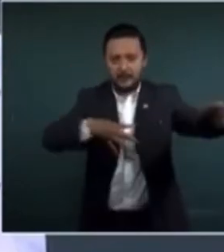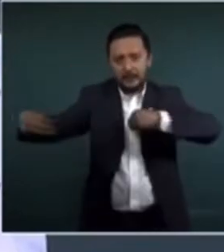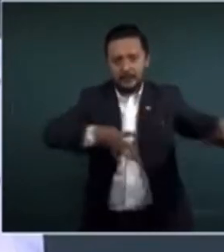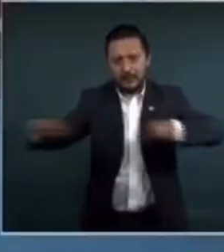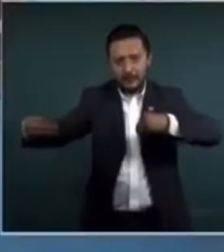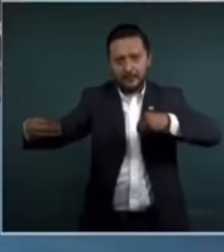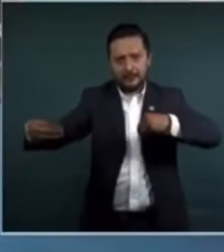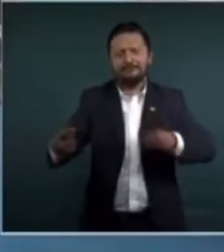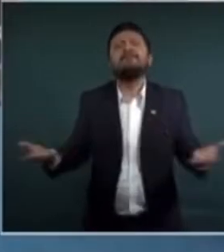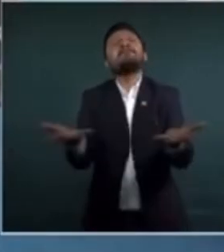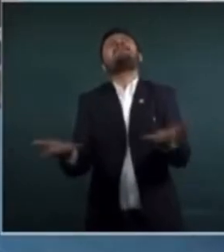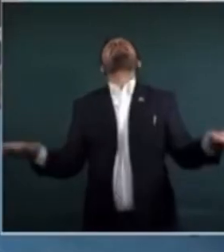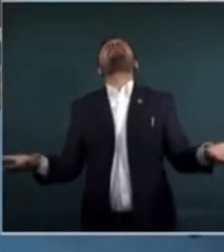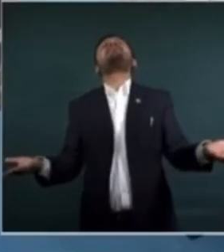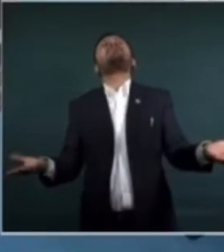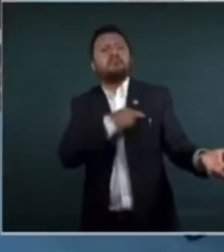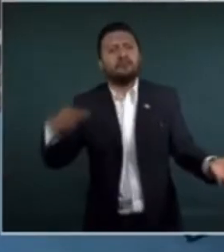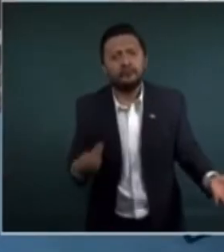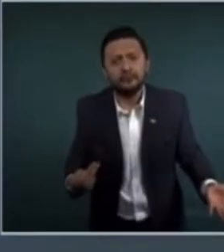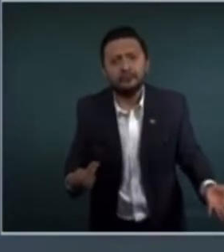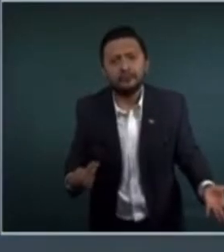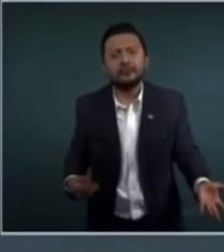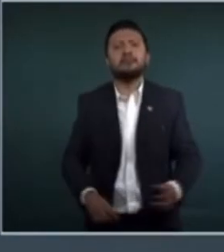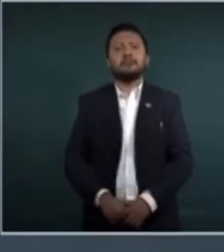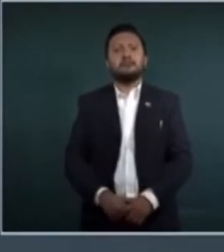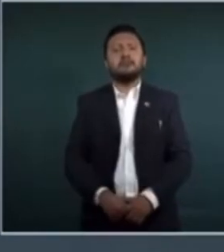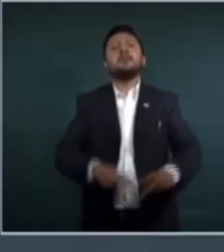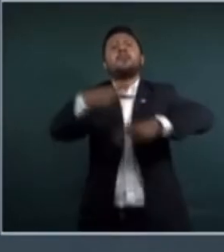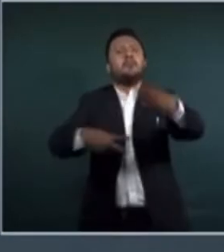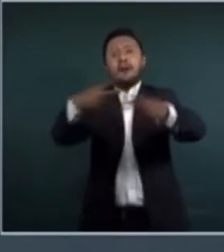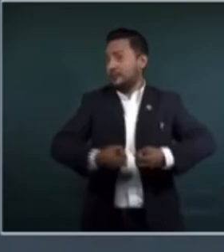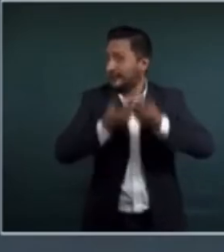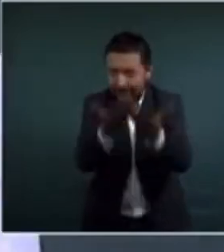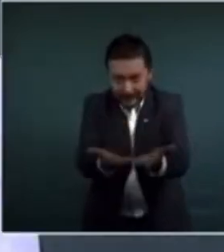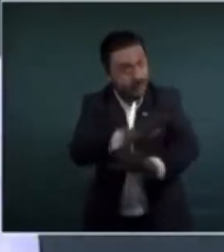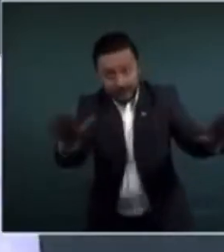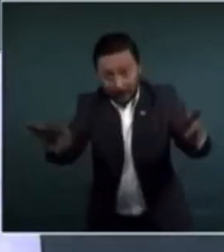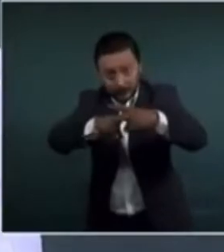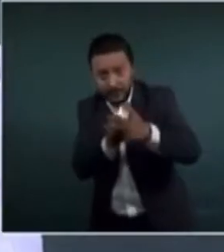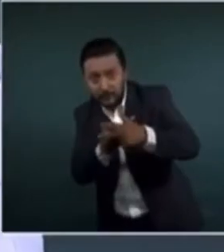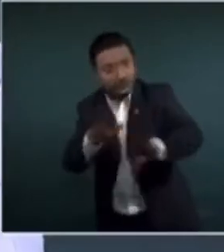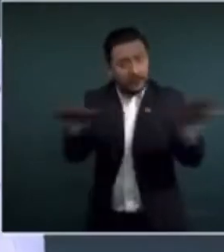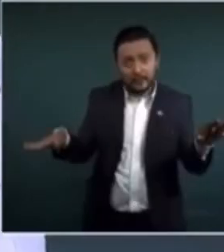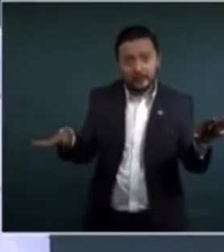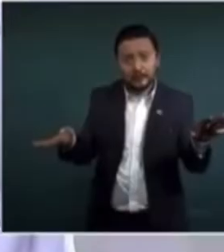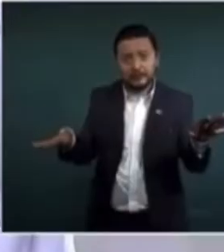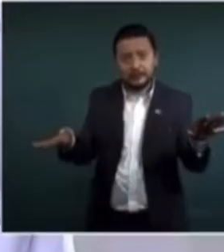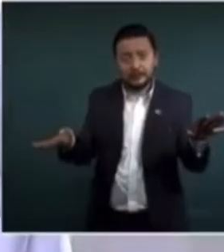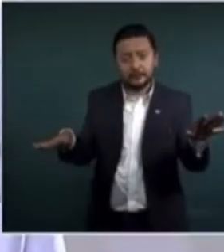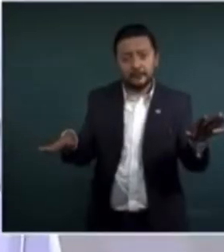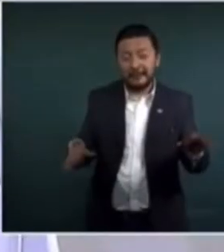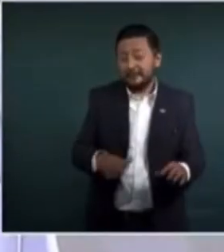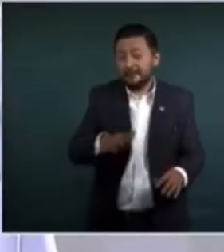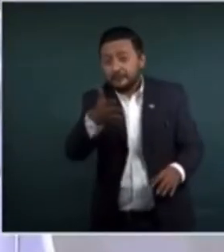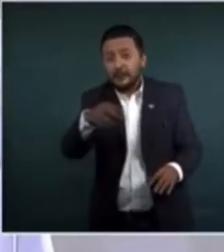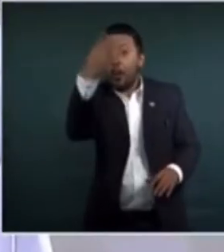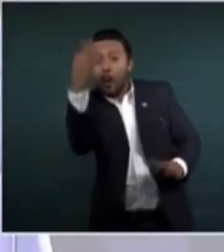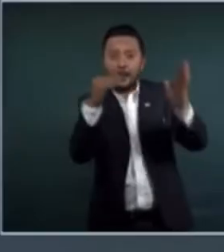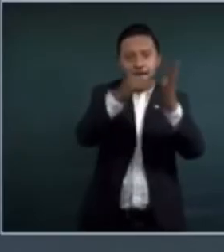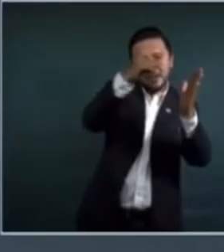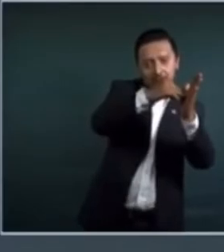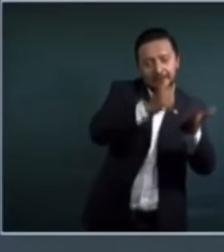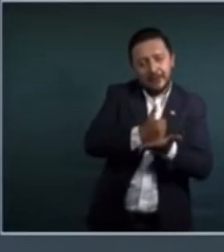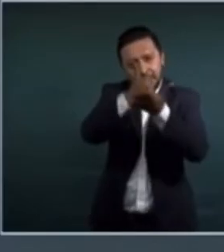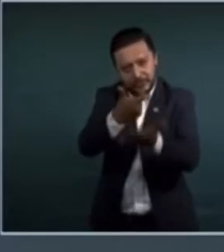que estamos haciendo vamos a entregar estamos llevando a cabo casi 4 millones de